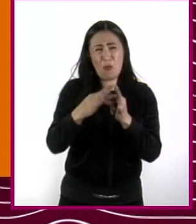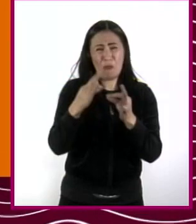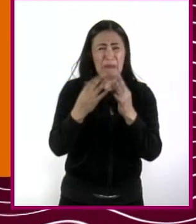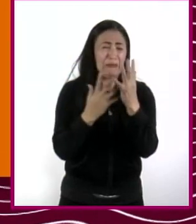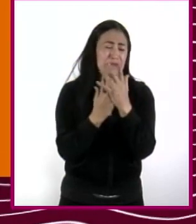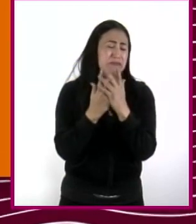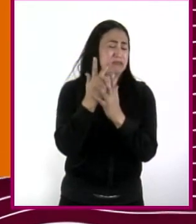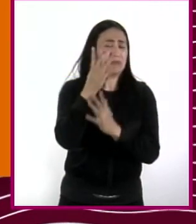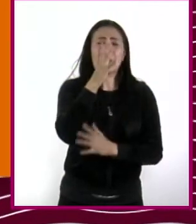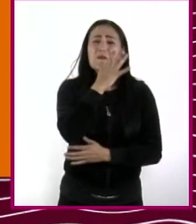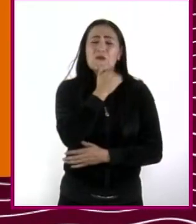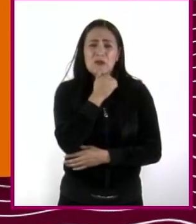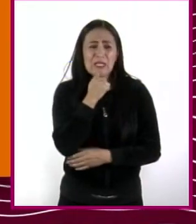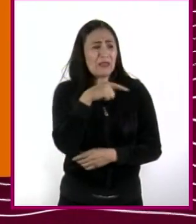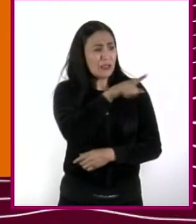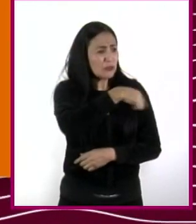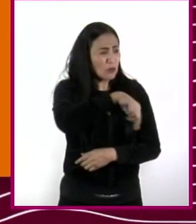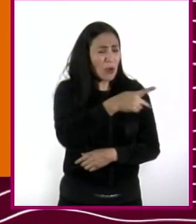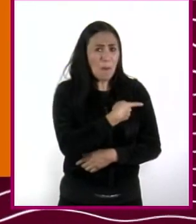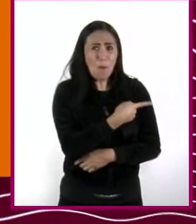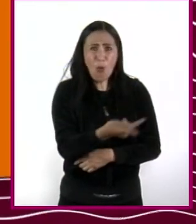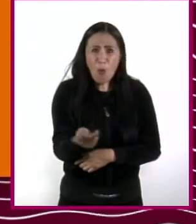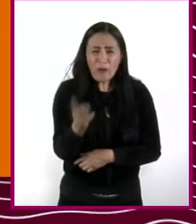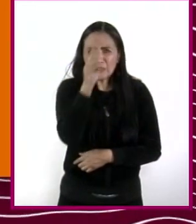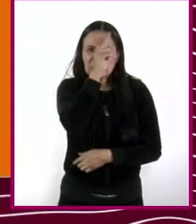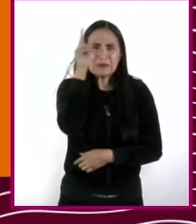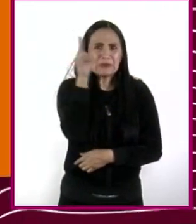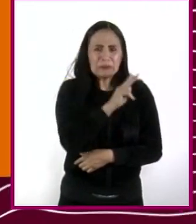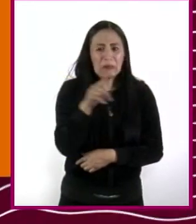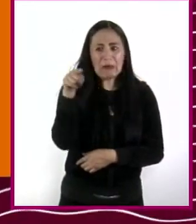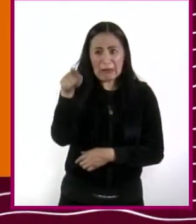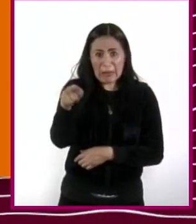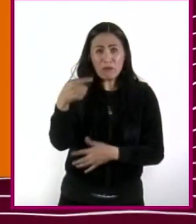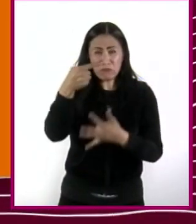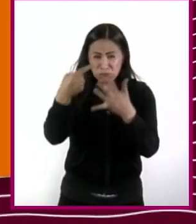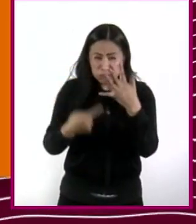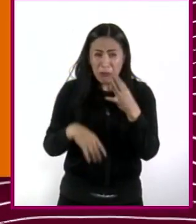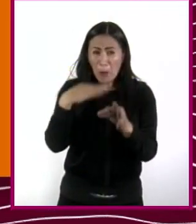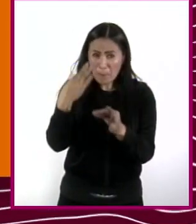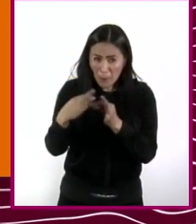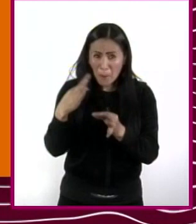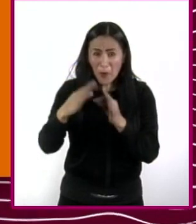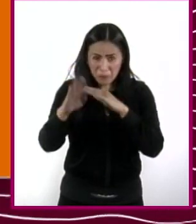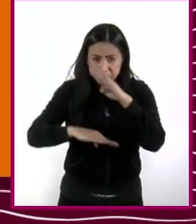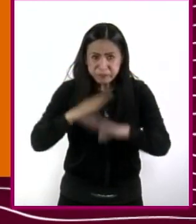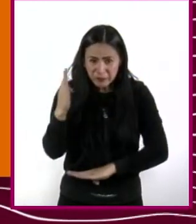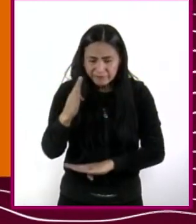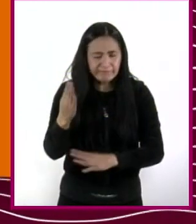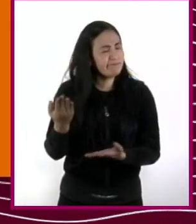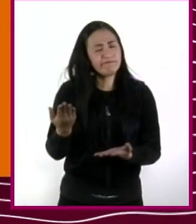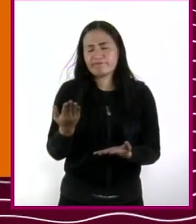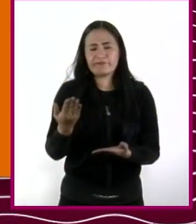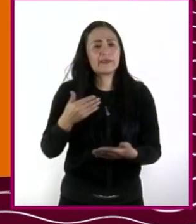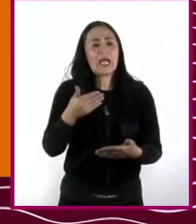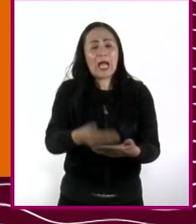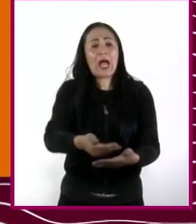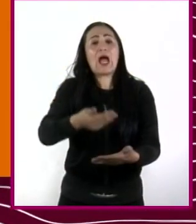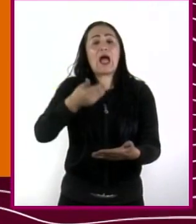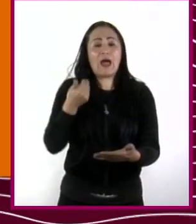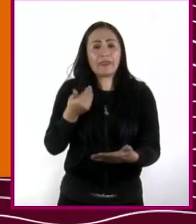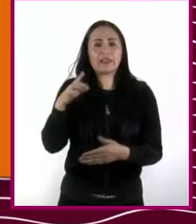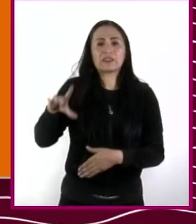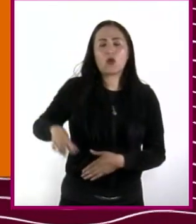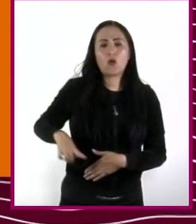nuevas formas de pobreza, terminarían por derrumbarlo. Pero antes de que eso ocurriera, el